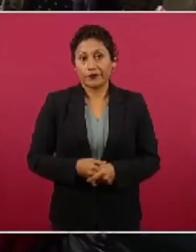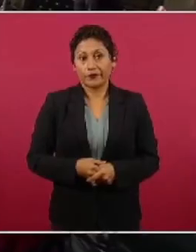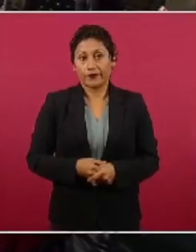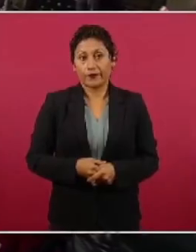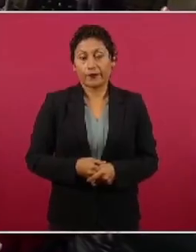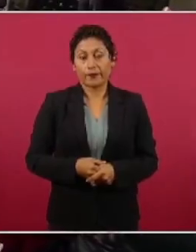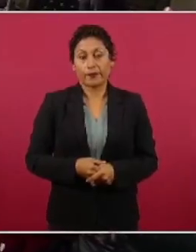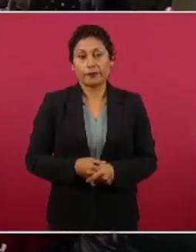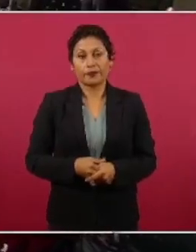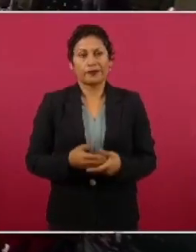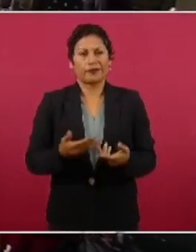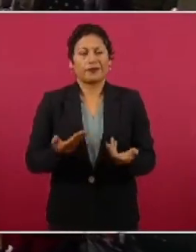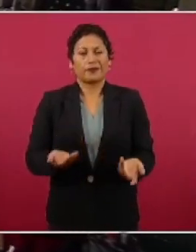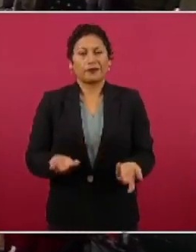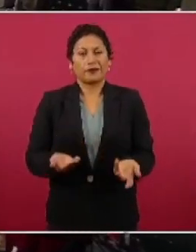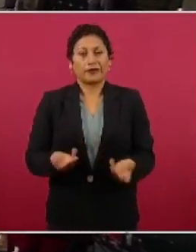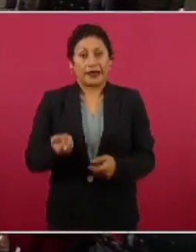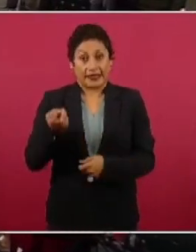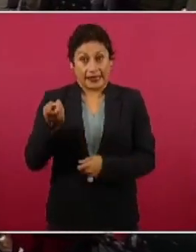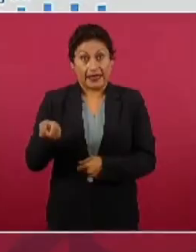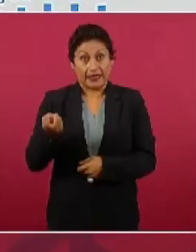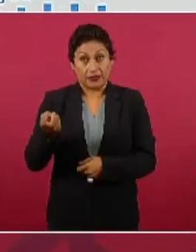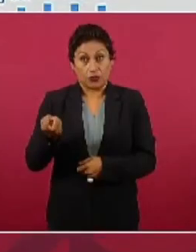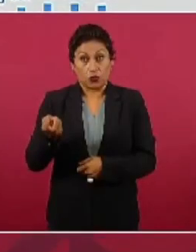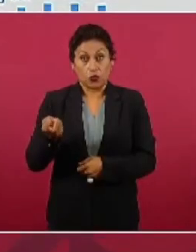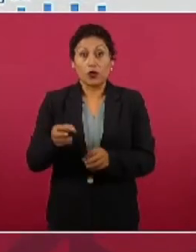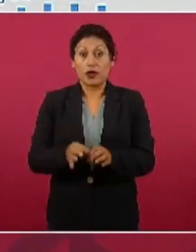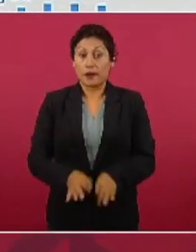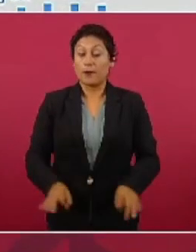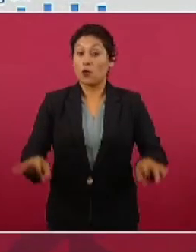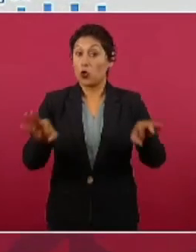porque es importante recordarlo,